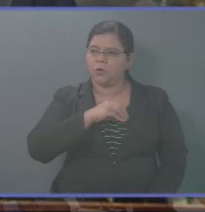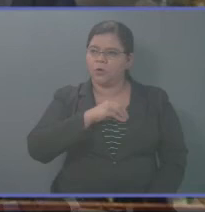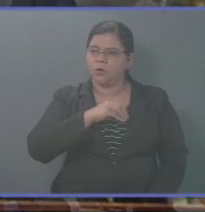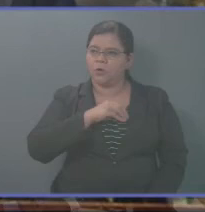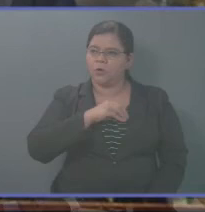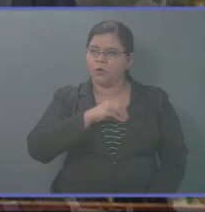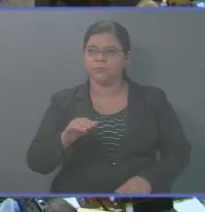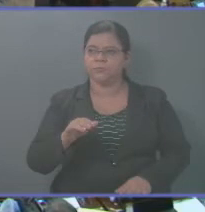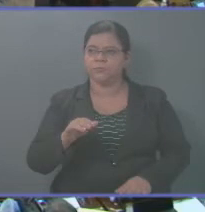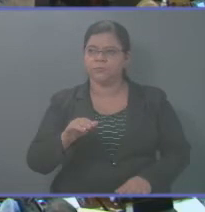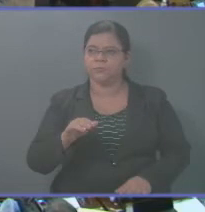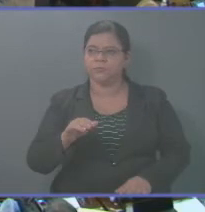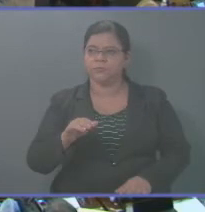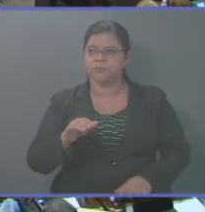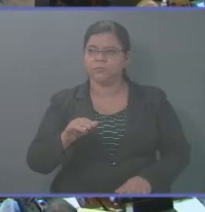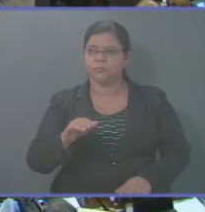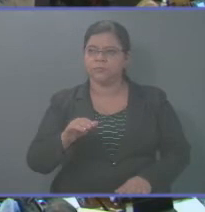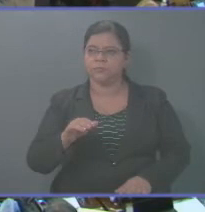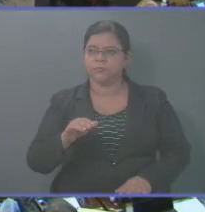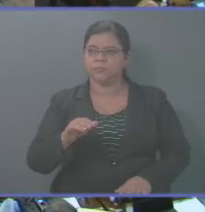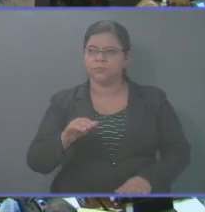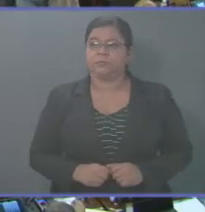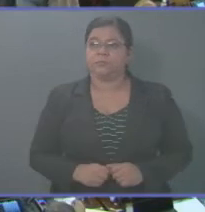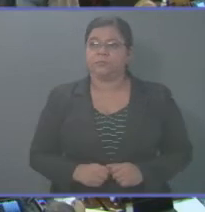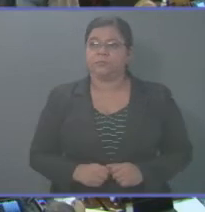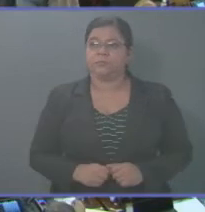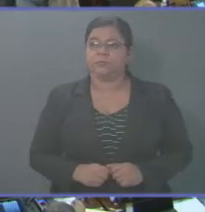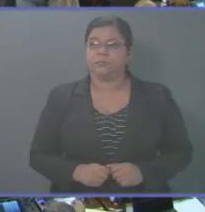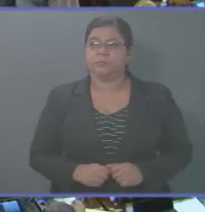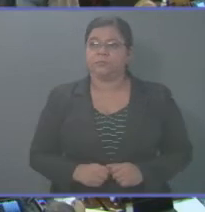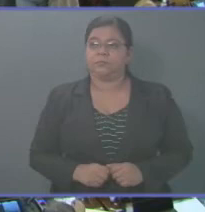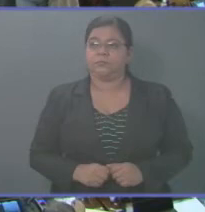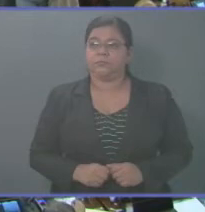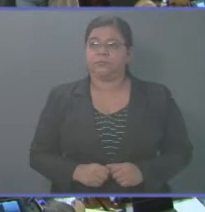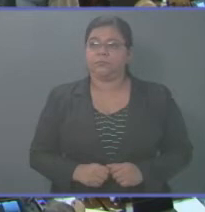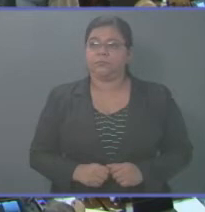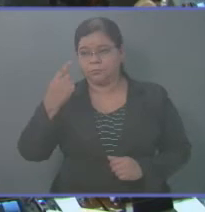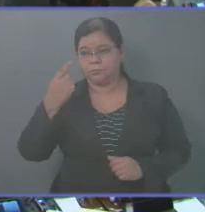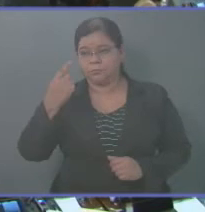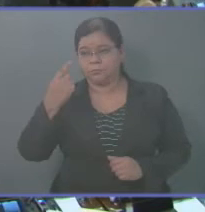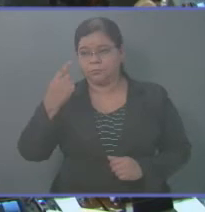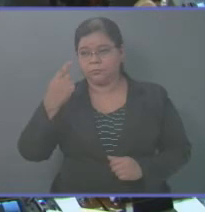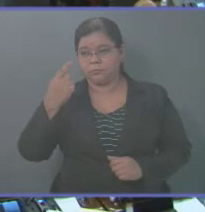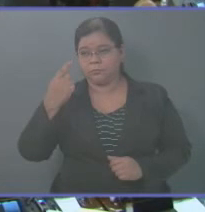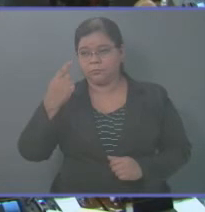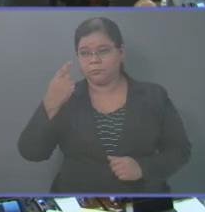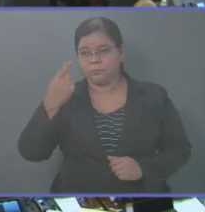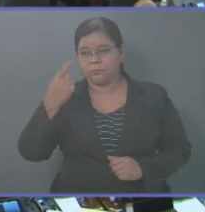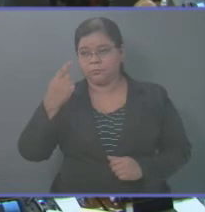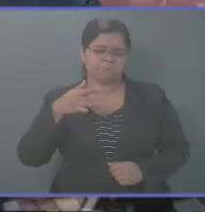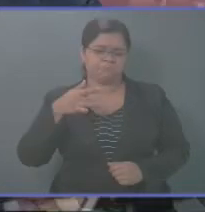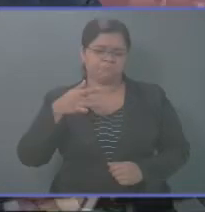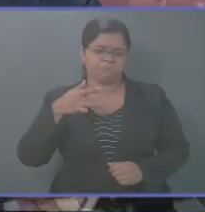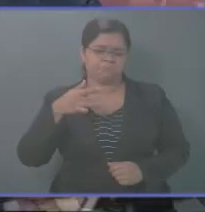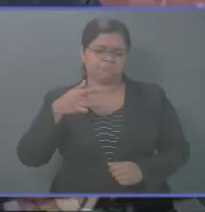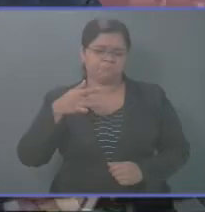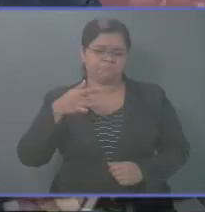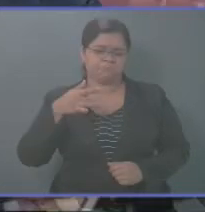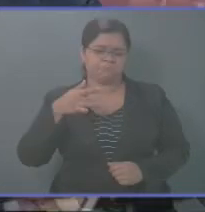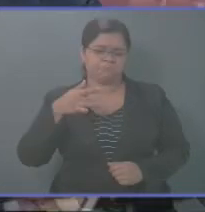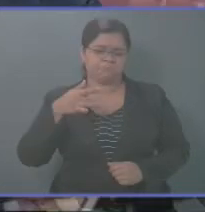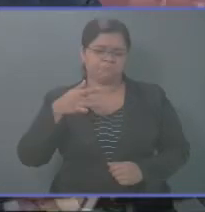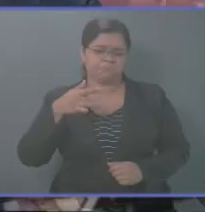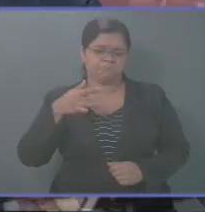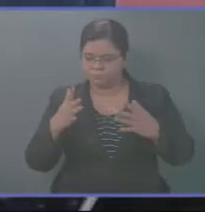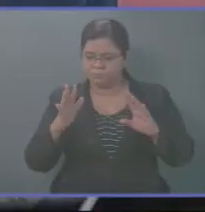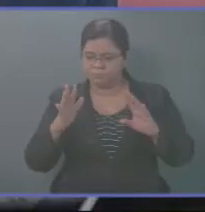Gracias, señor presidente. Realmente para mí es muy gratificante el poder tener la